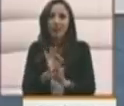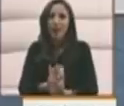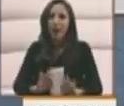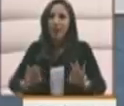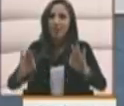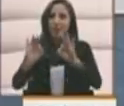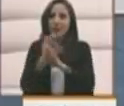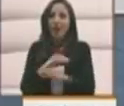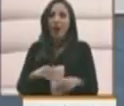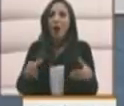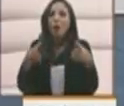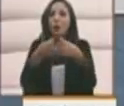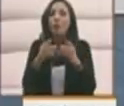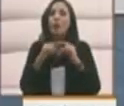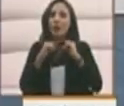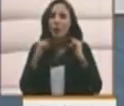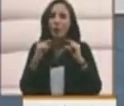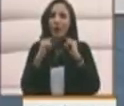gravísimo,